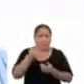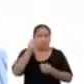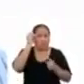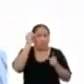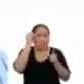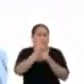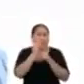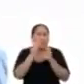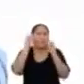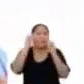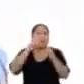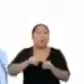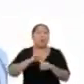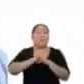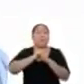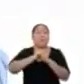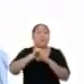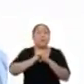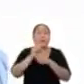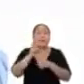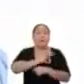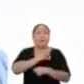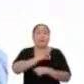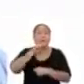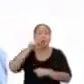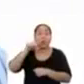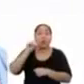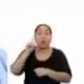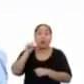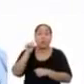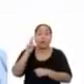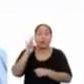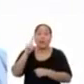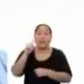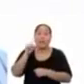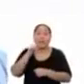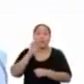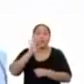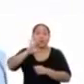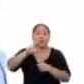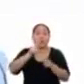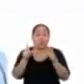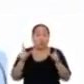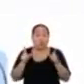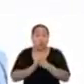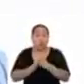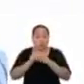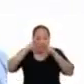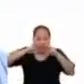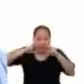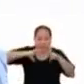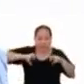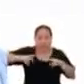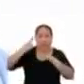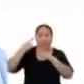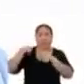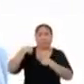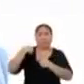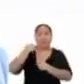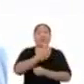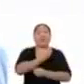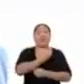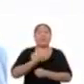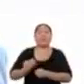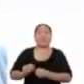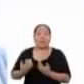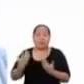proponer prácticas para aprovechar la globalización en tu localidad a partir de analizar el rol del Estado y su relación con